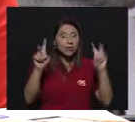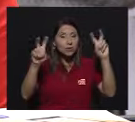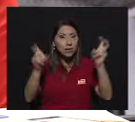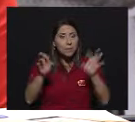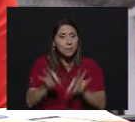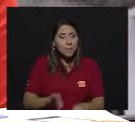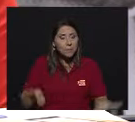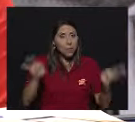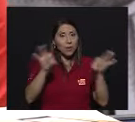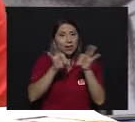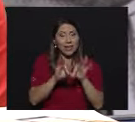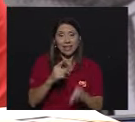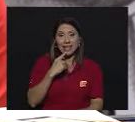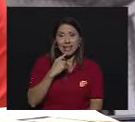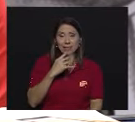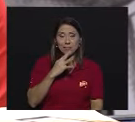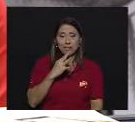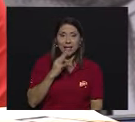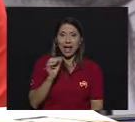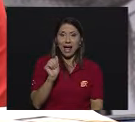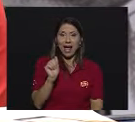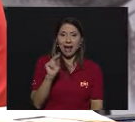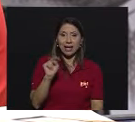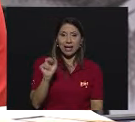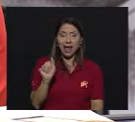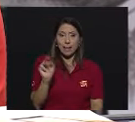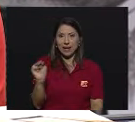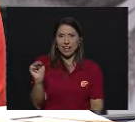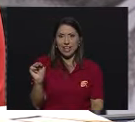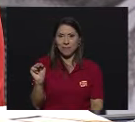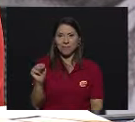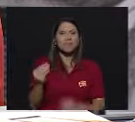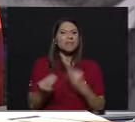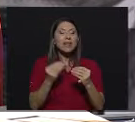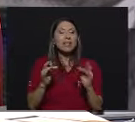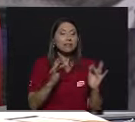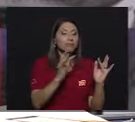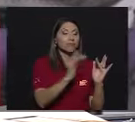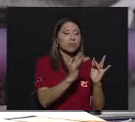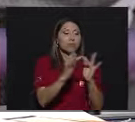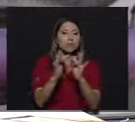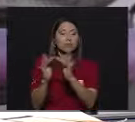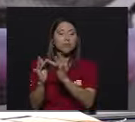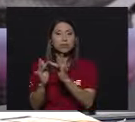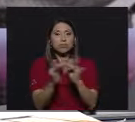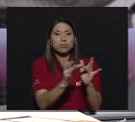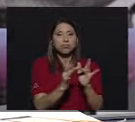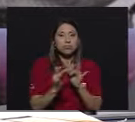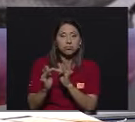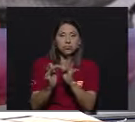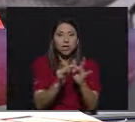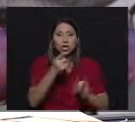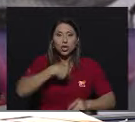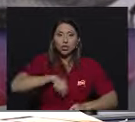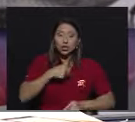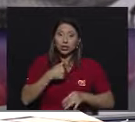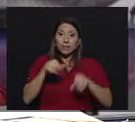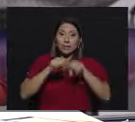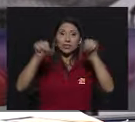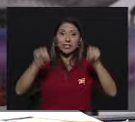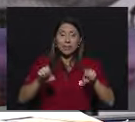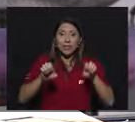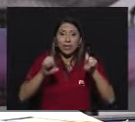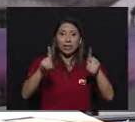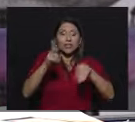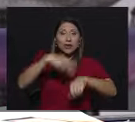parece que hay un tema importante que planteaba Ana María, es el tema de la articulación, ¿verdad? Nosotros tenemos un sistema educativo nacional